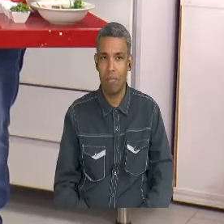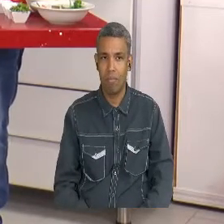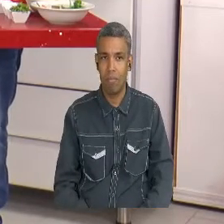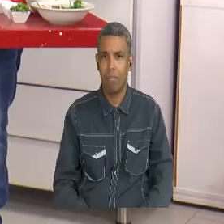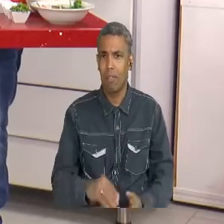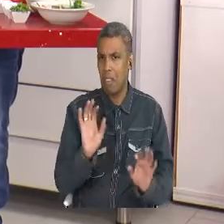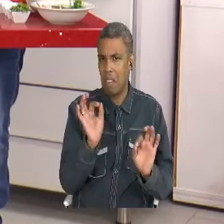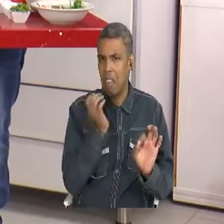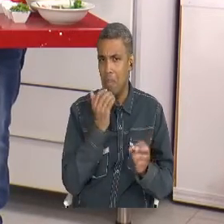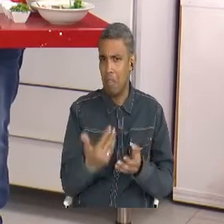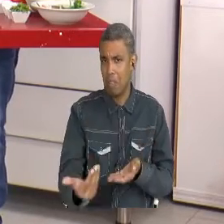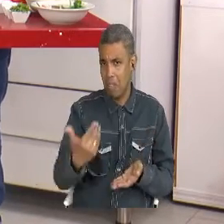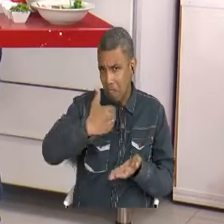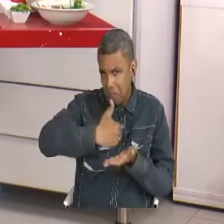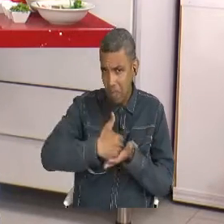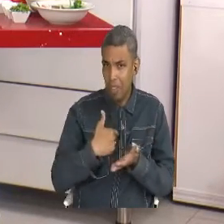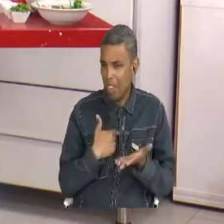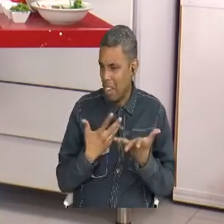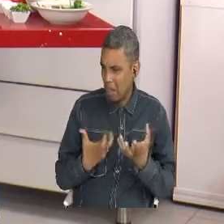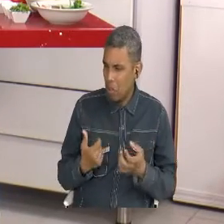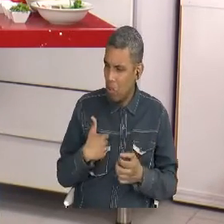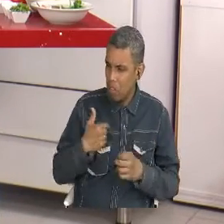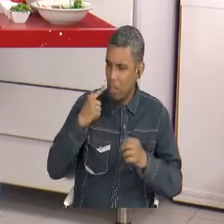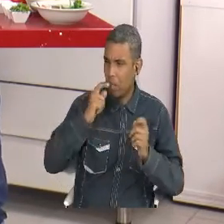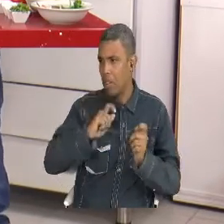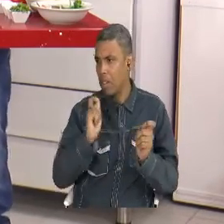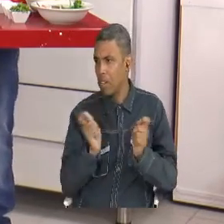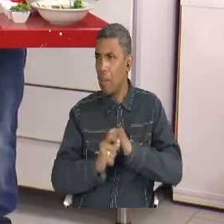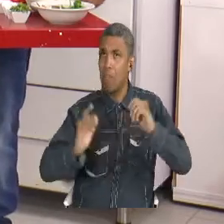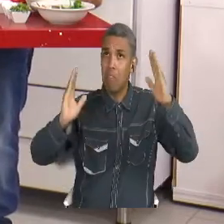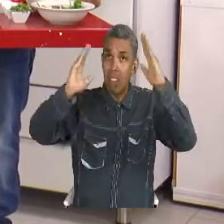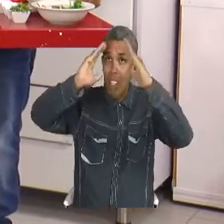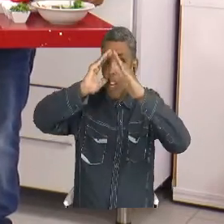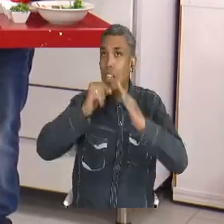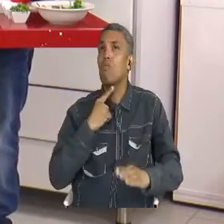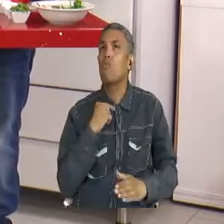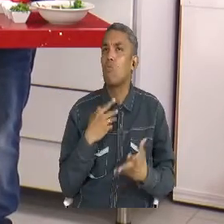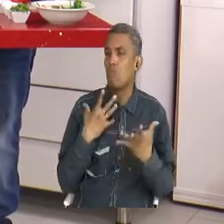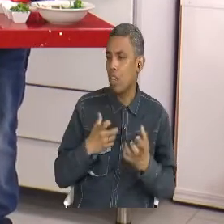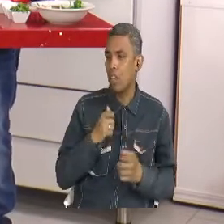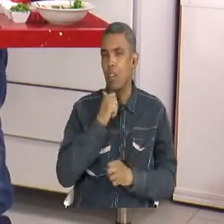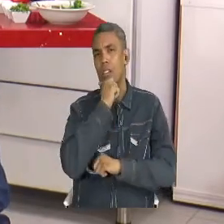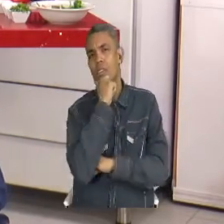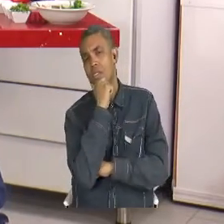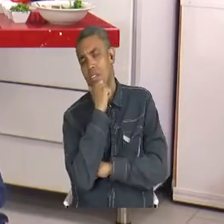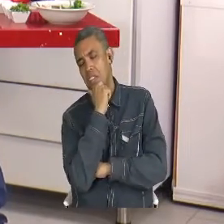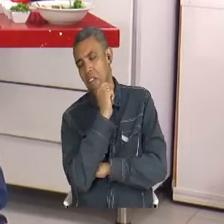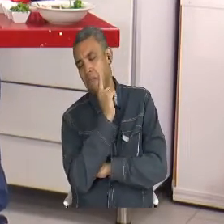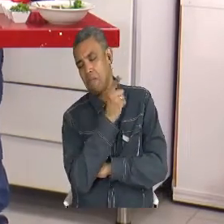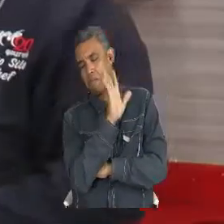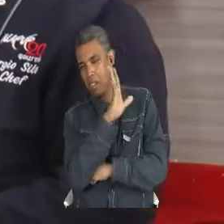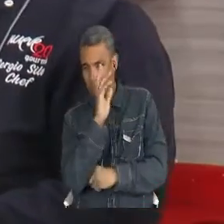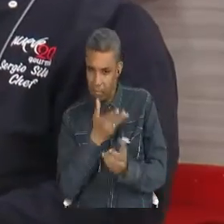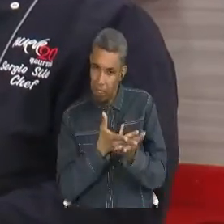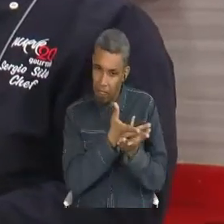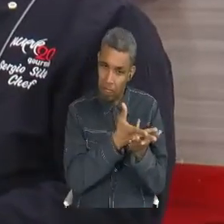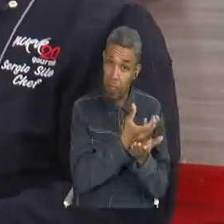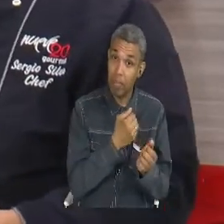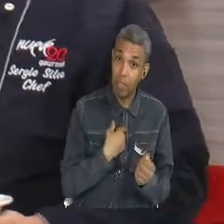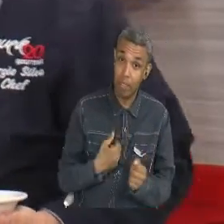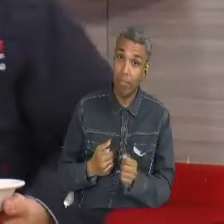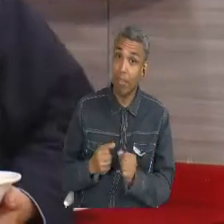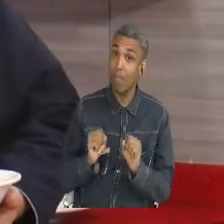renovación, remodelación, perdón, y que quede a gusto del cliente. Exacto. Si el cliente, efectivamente, estamos haciendo la